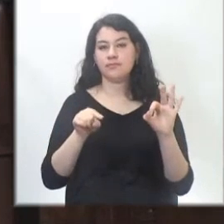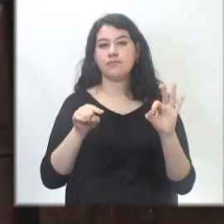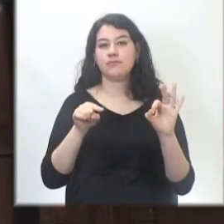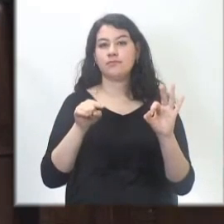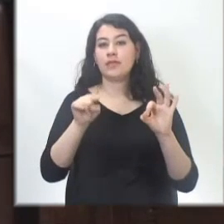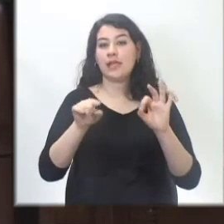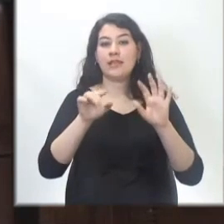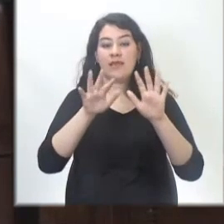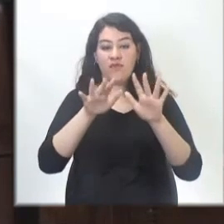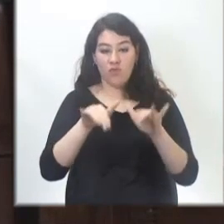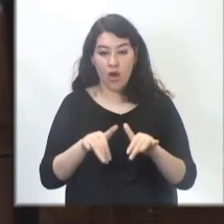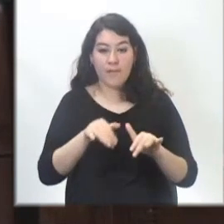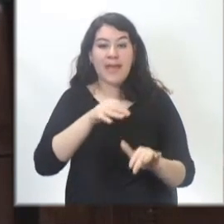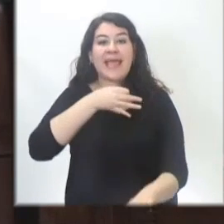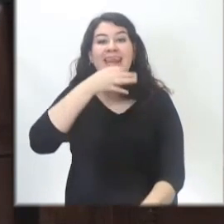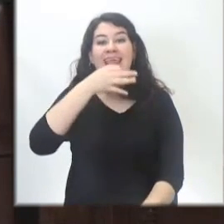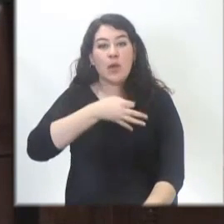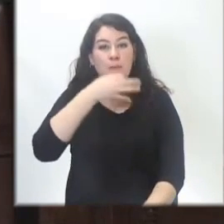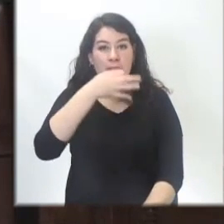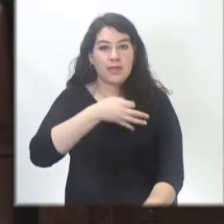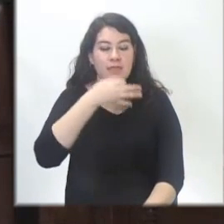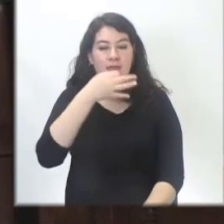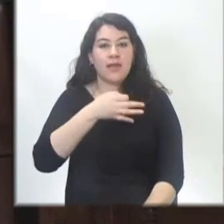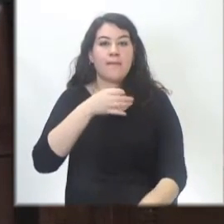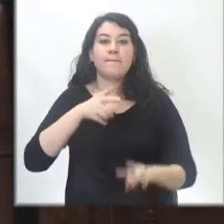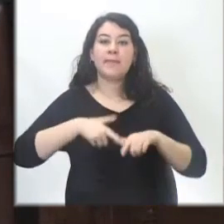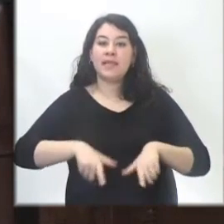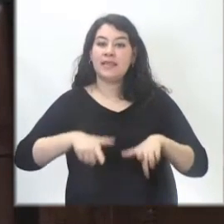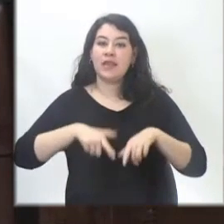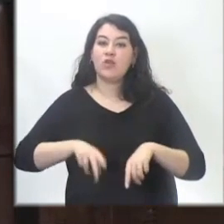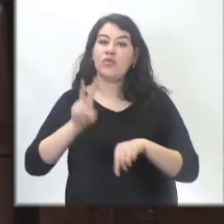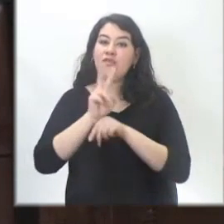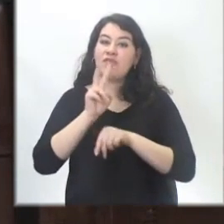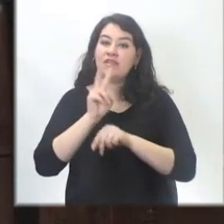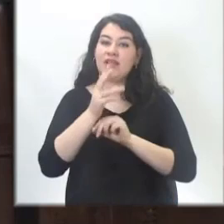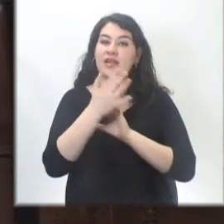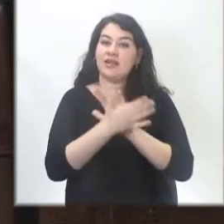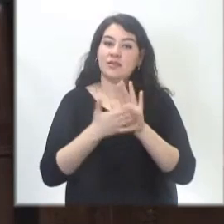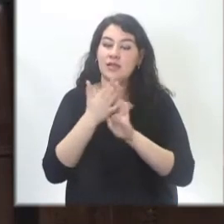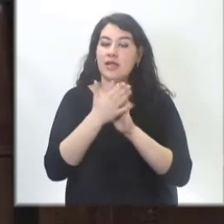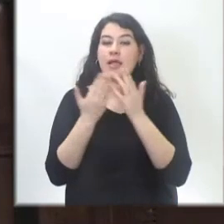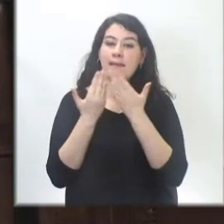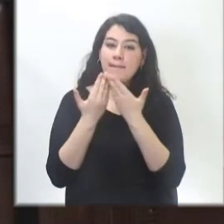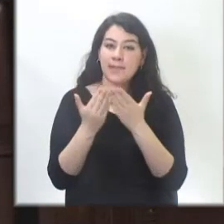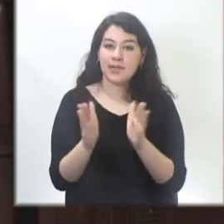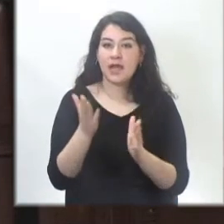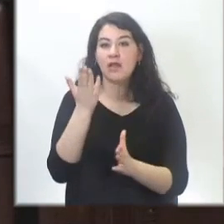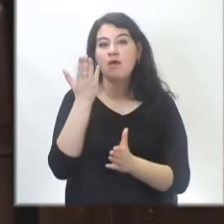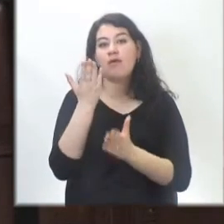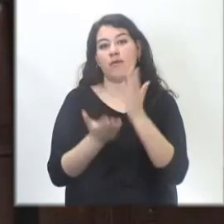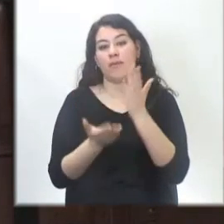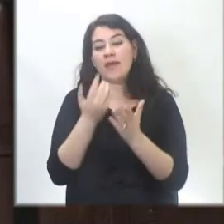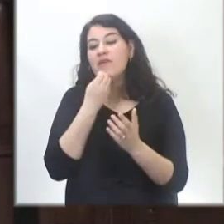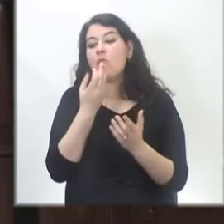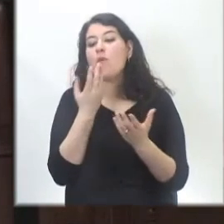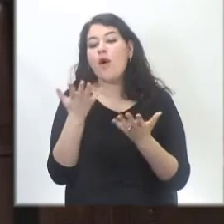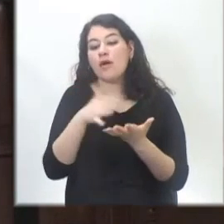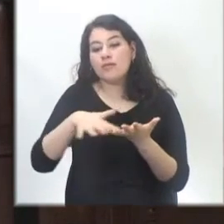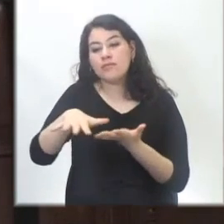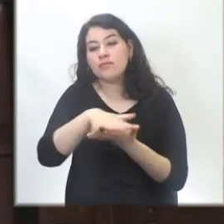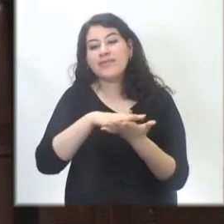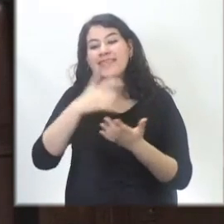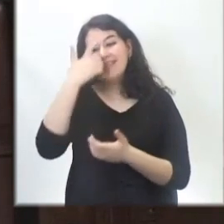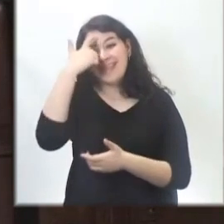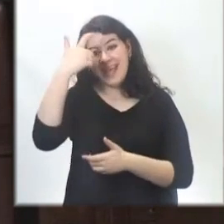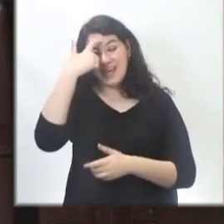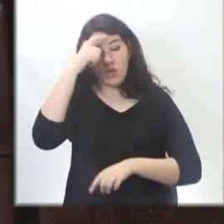este informe le recomienda al Ministerio de Defensa Nacional iniciar las tratativas para ver el estado de aeronaves por técnicos y pilotos